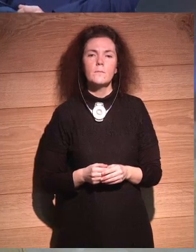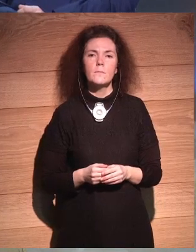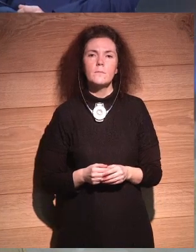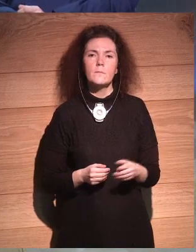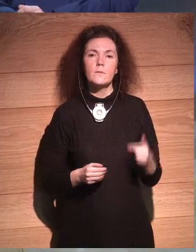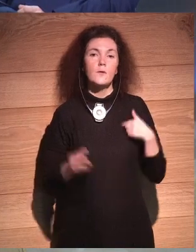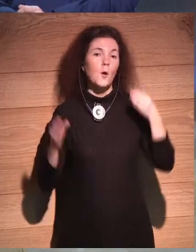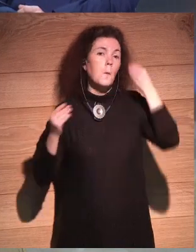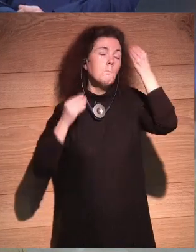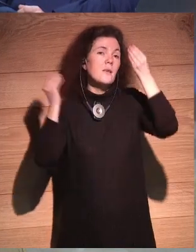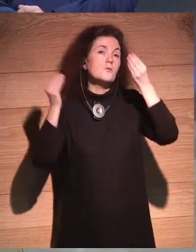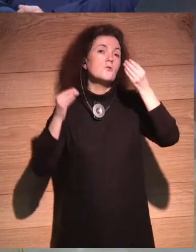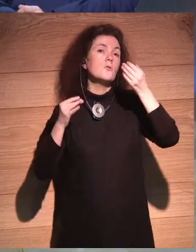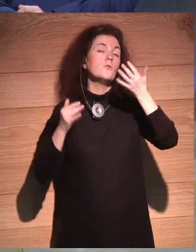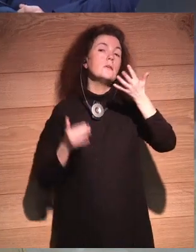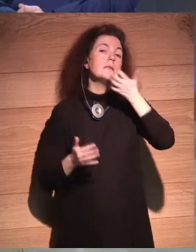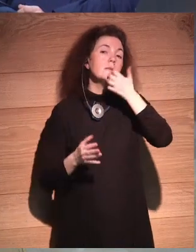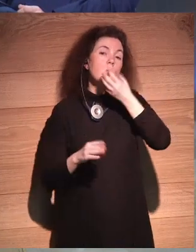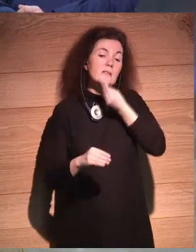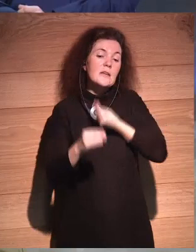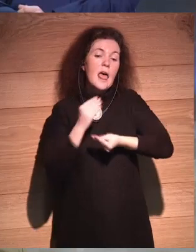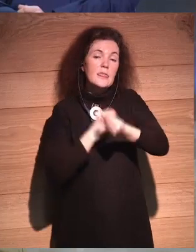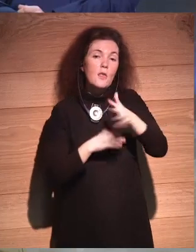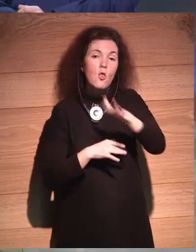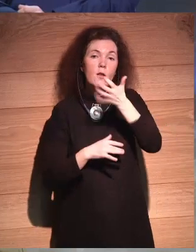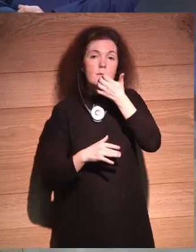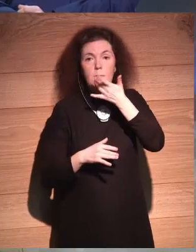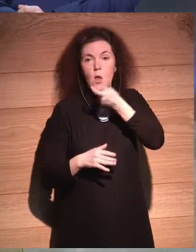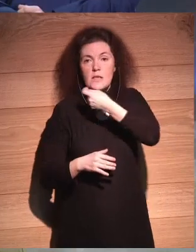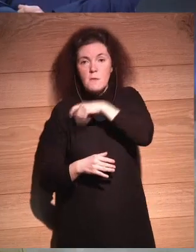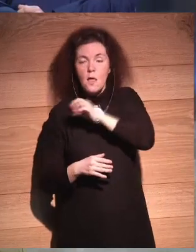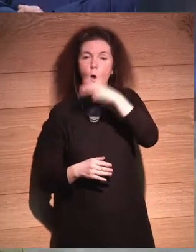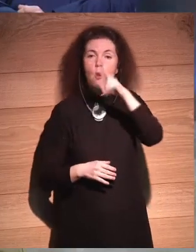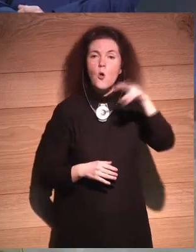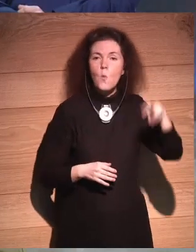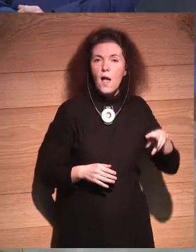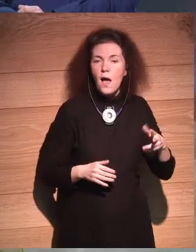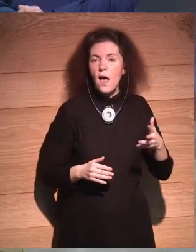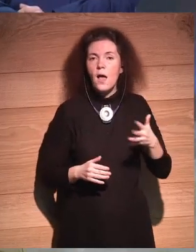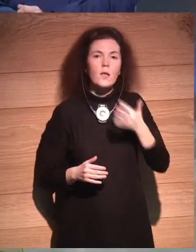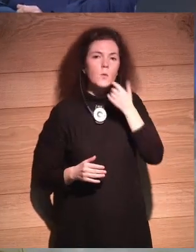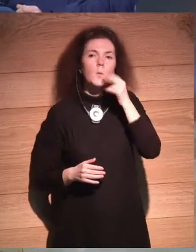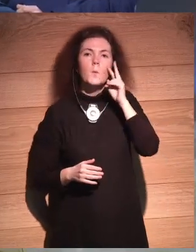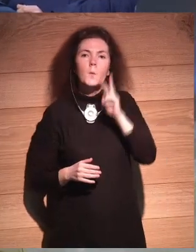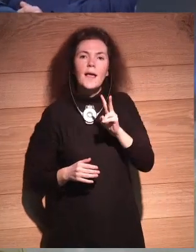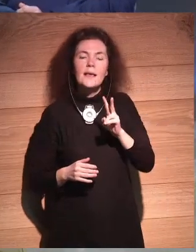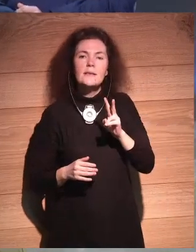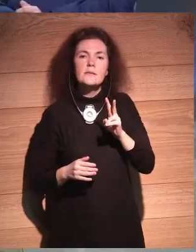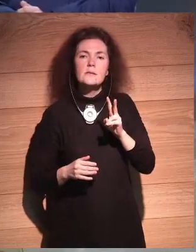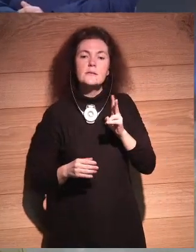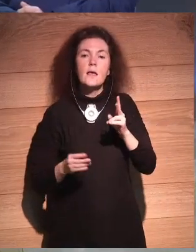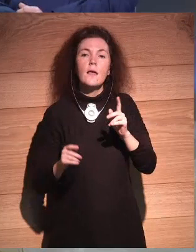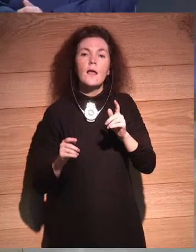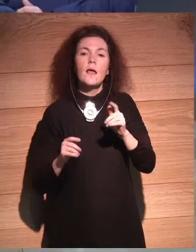por lo menos si has nacido en un sitio como, por ejemplo, como España o Noruega, ves que el ruido te hace la vida